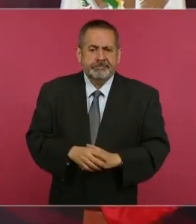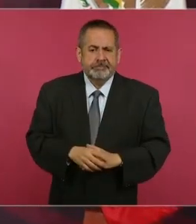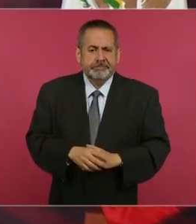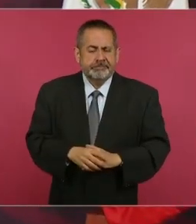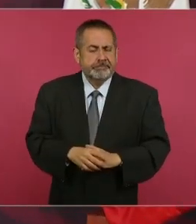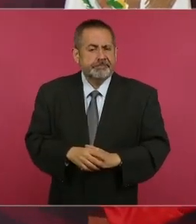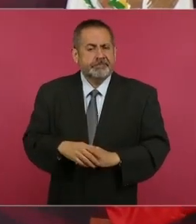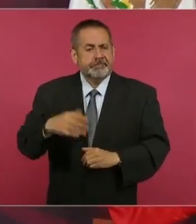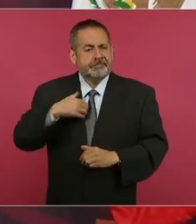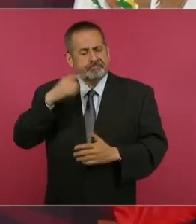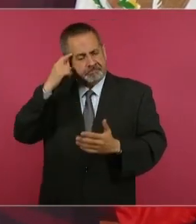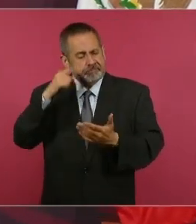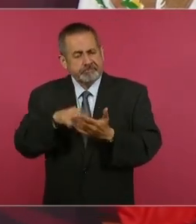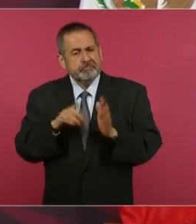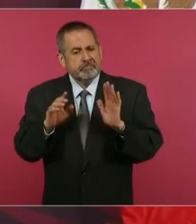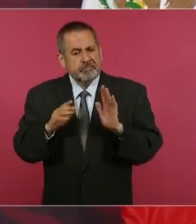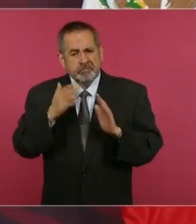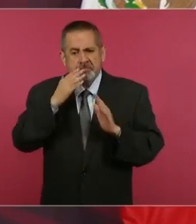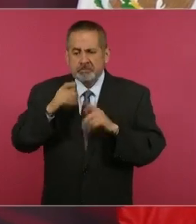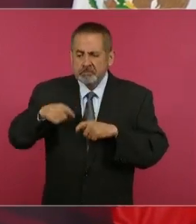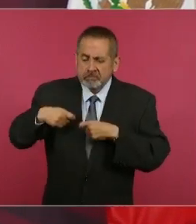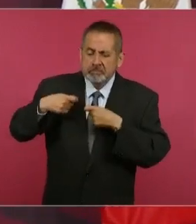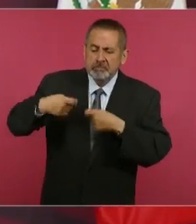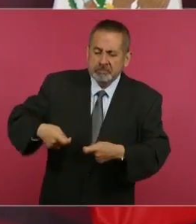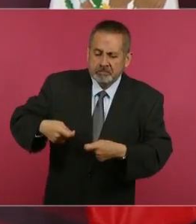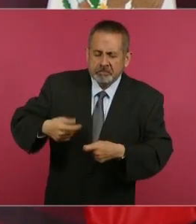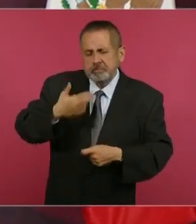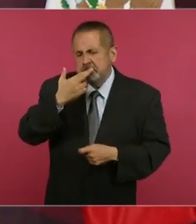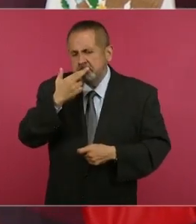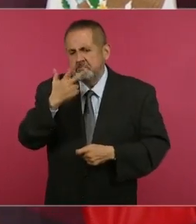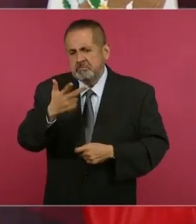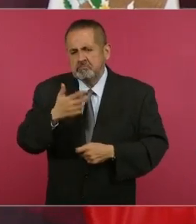Yo creo que va a ser mejor